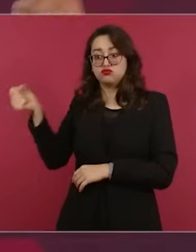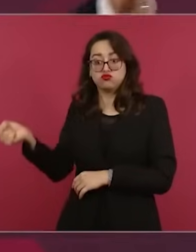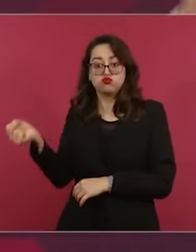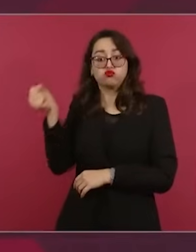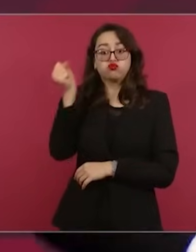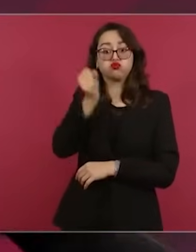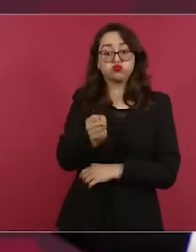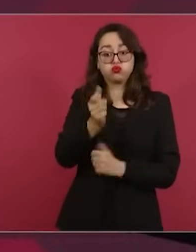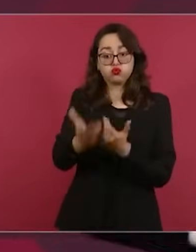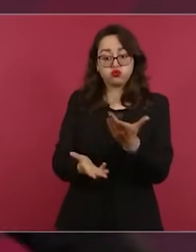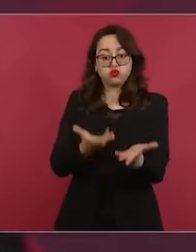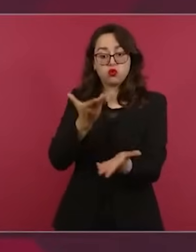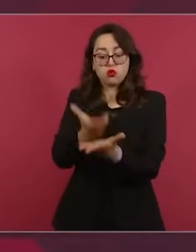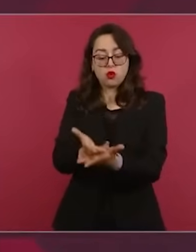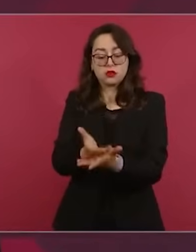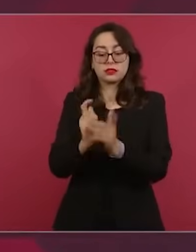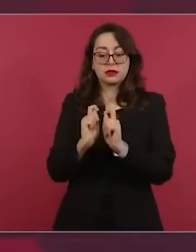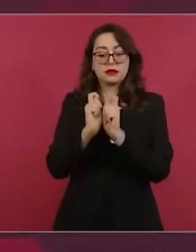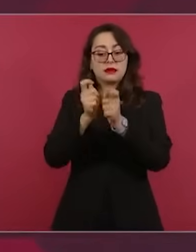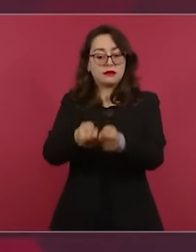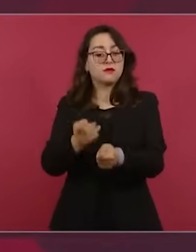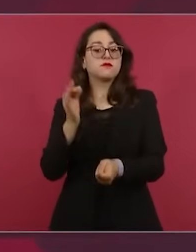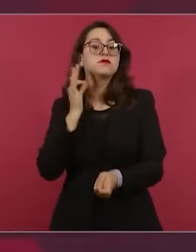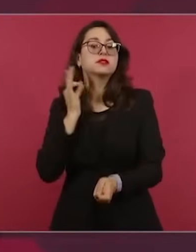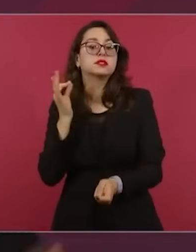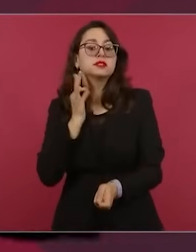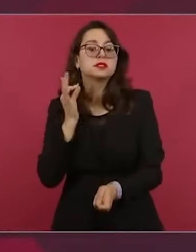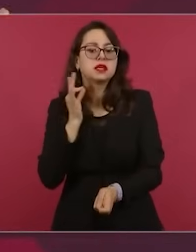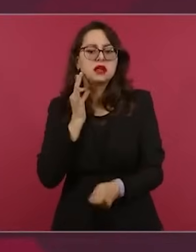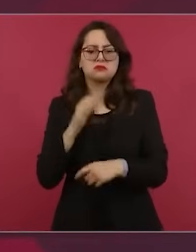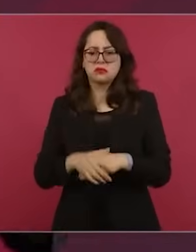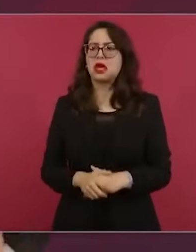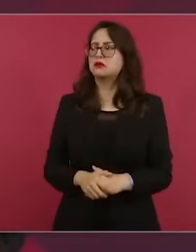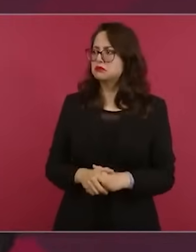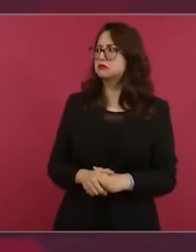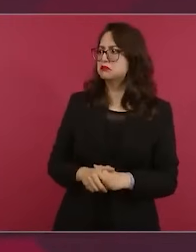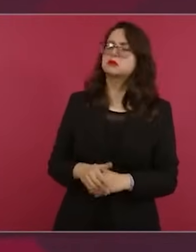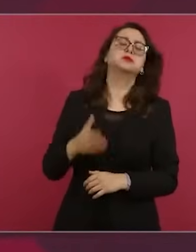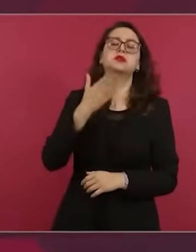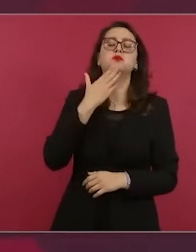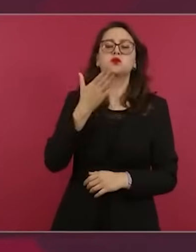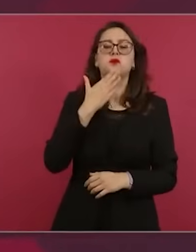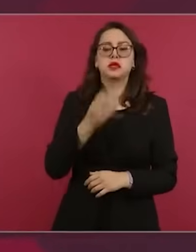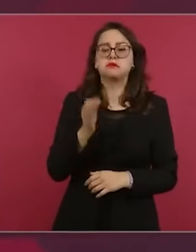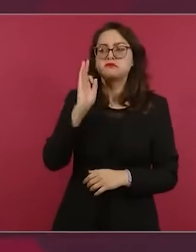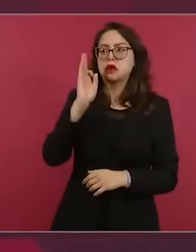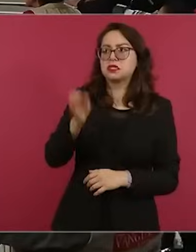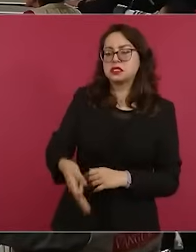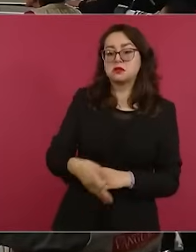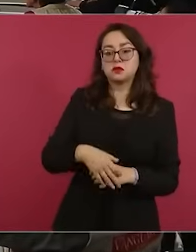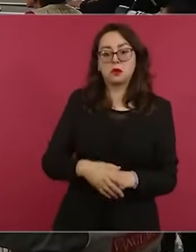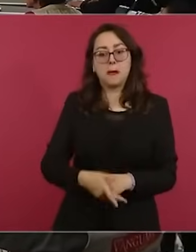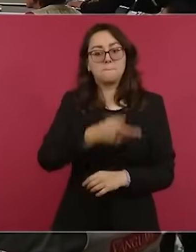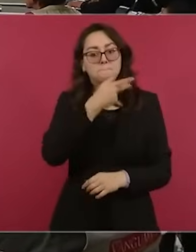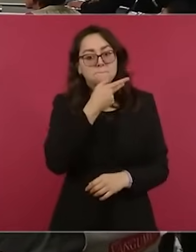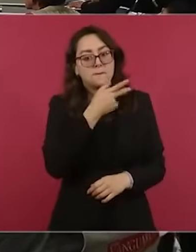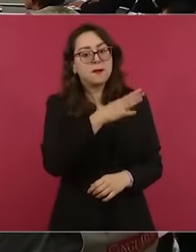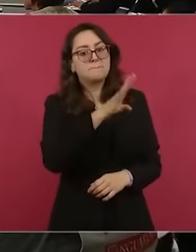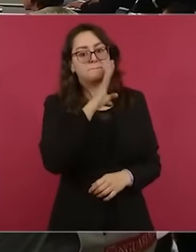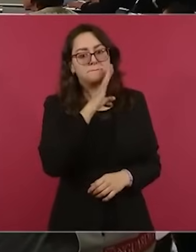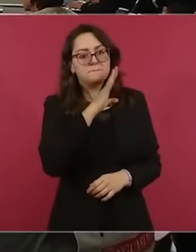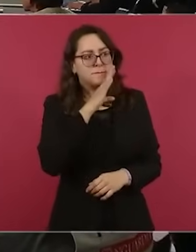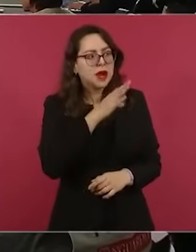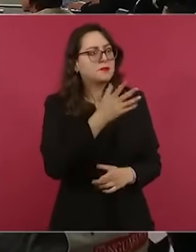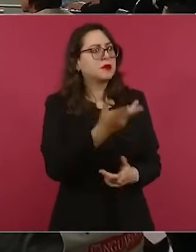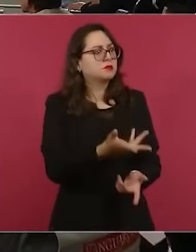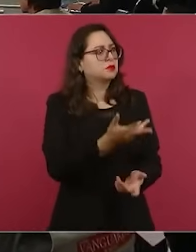y además porque no tenemos nada que ocultar, dijimos, está bien, lo aceptan los padres, lo están proponiendo, está